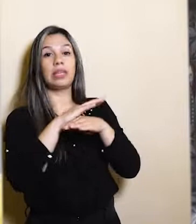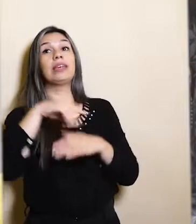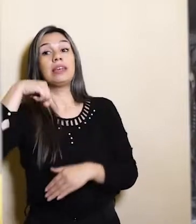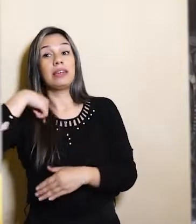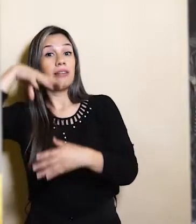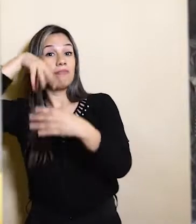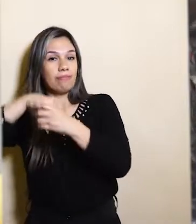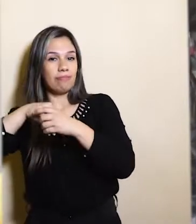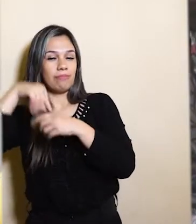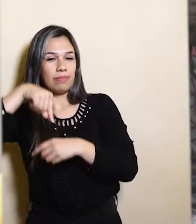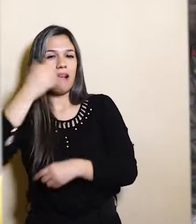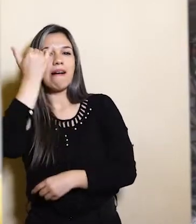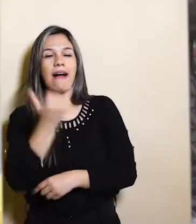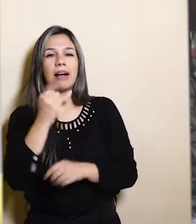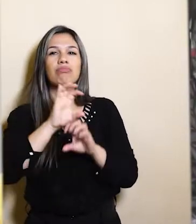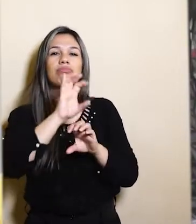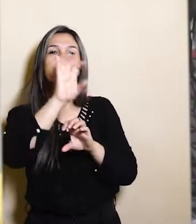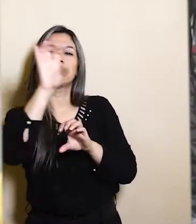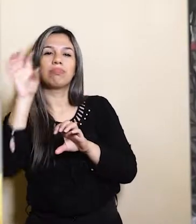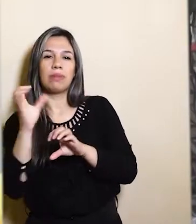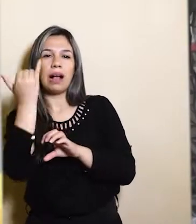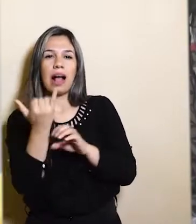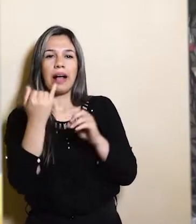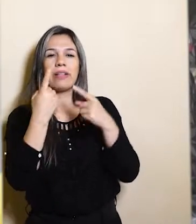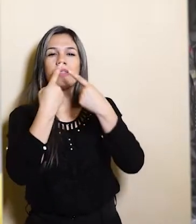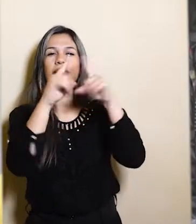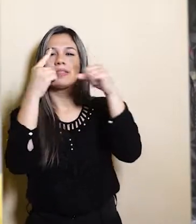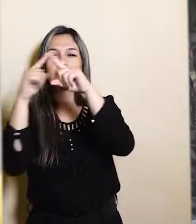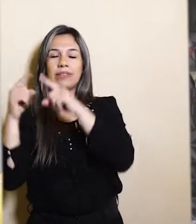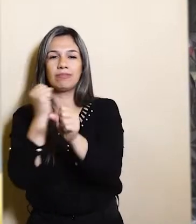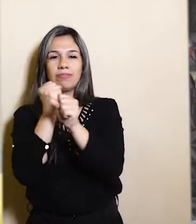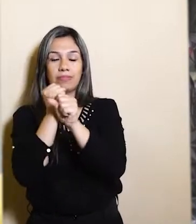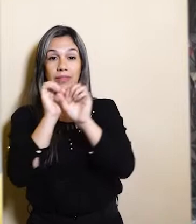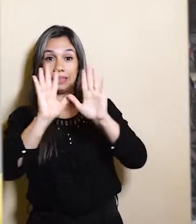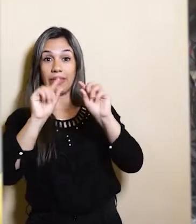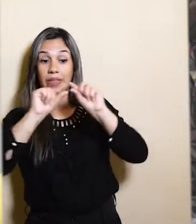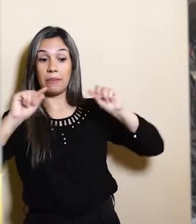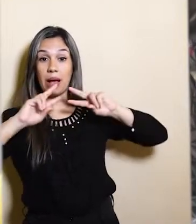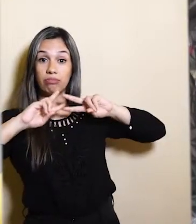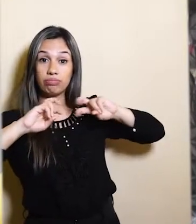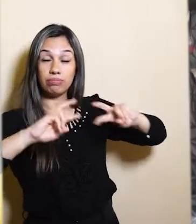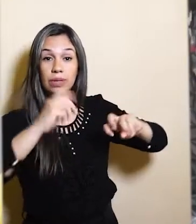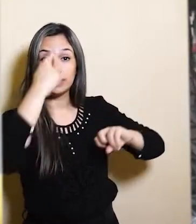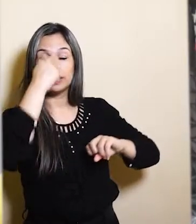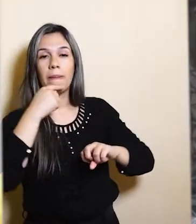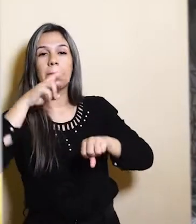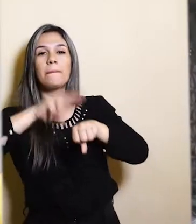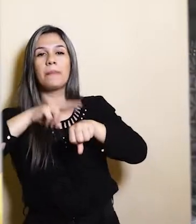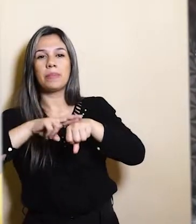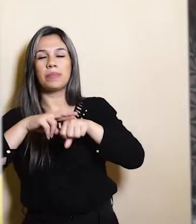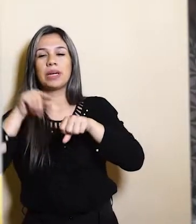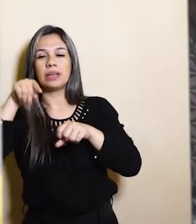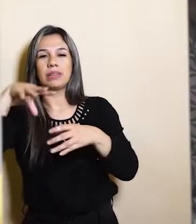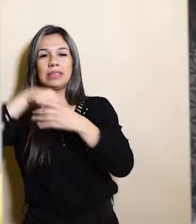diferentes, digamos, entidades dentro del movimiento. En el caso de las investigaciones las realiza lo que conocemos como el